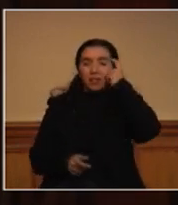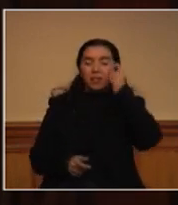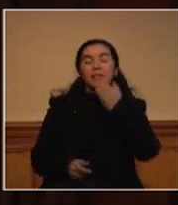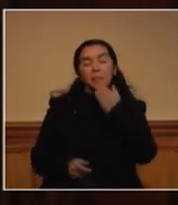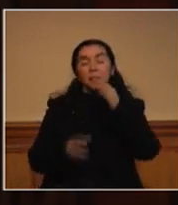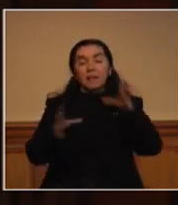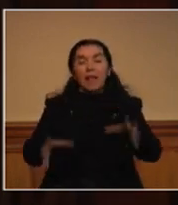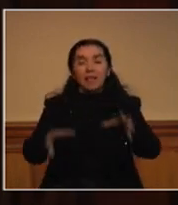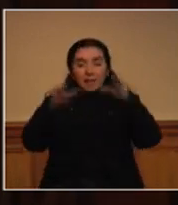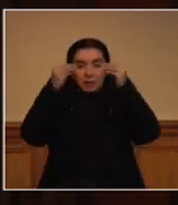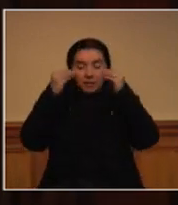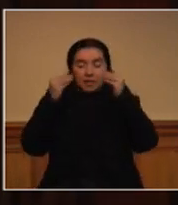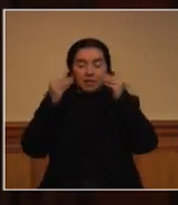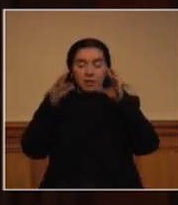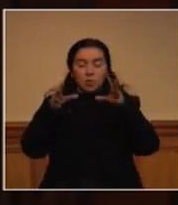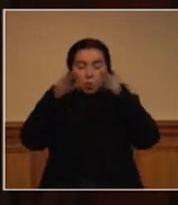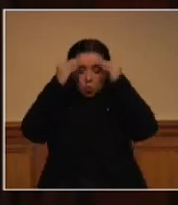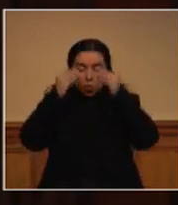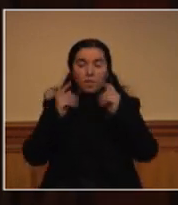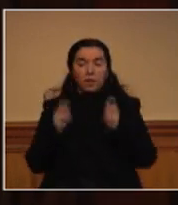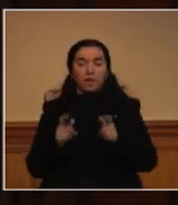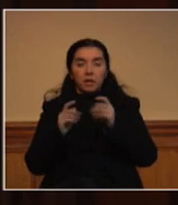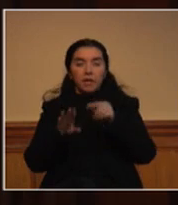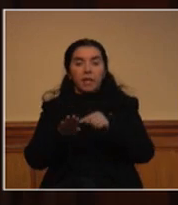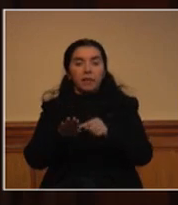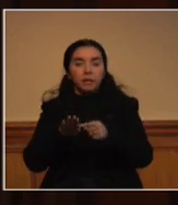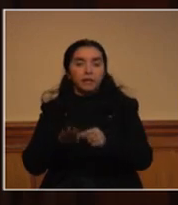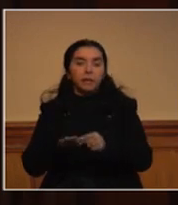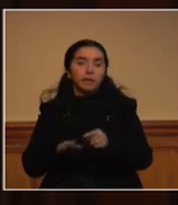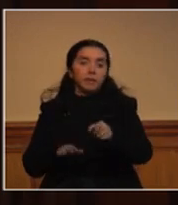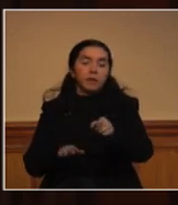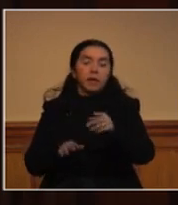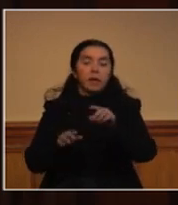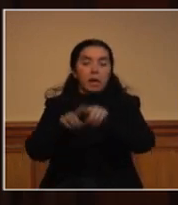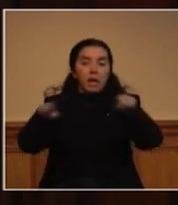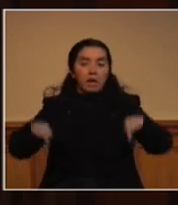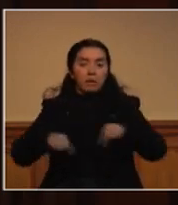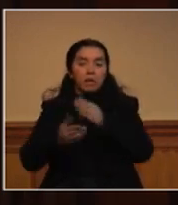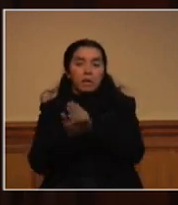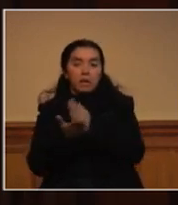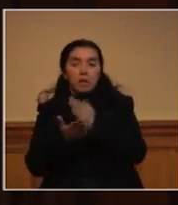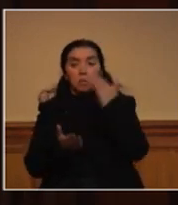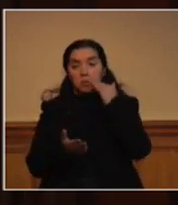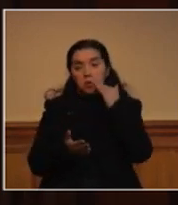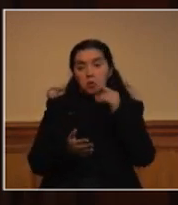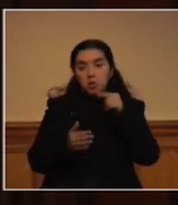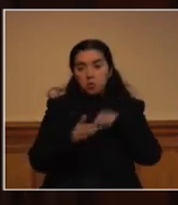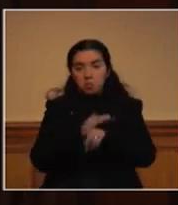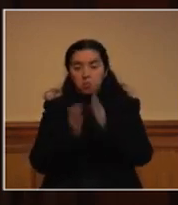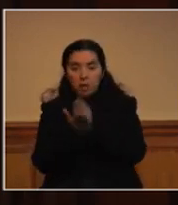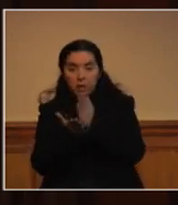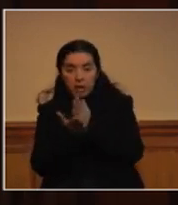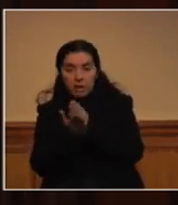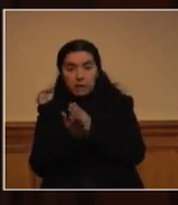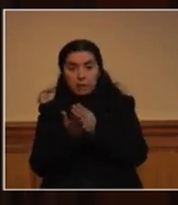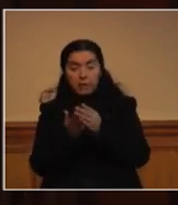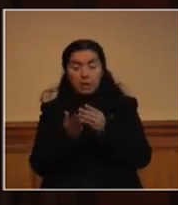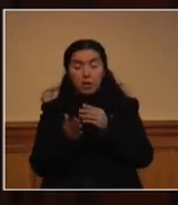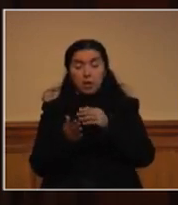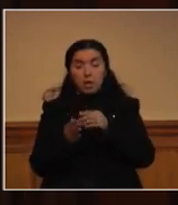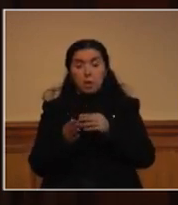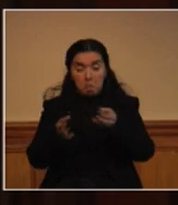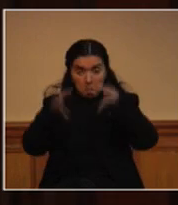nuevas competencias digitales en las aulas en las que están integrados y todos los niños utilizan tecnología